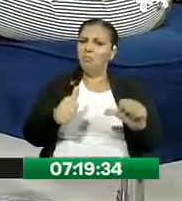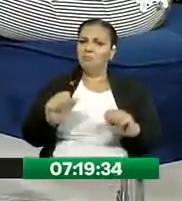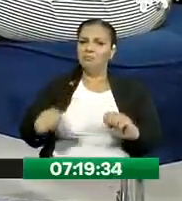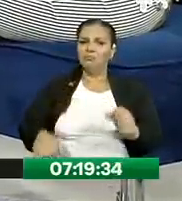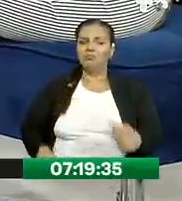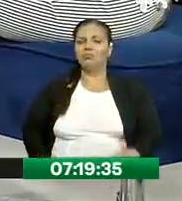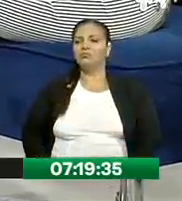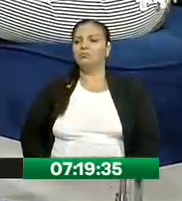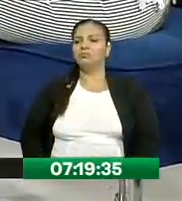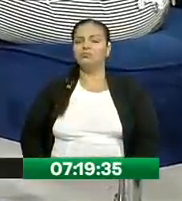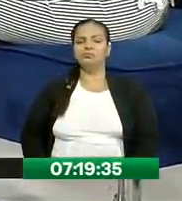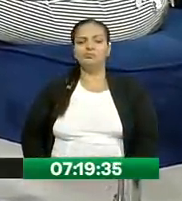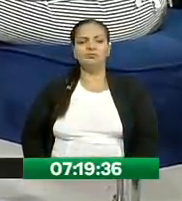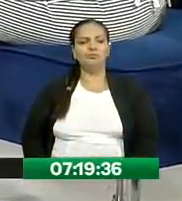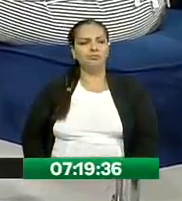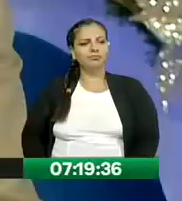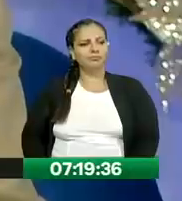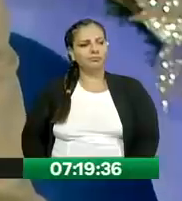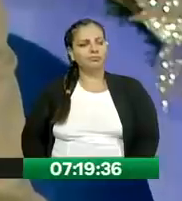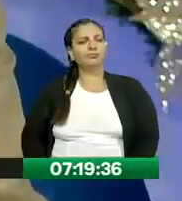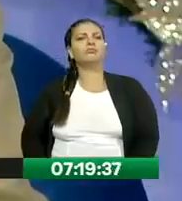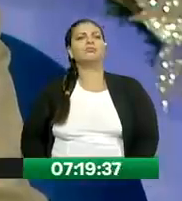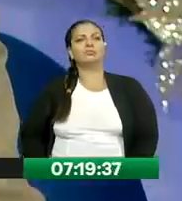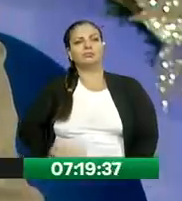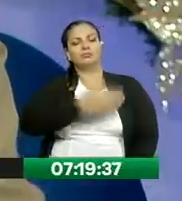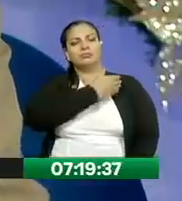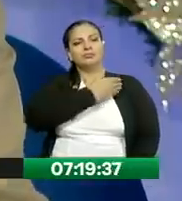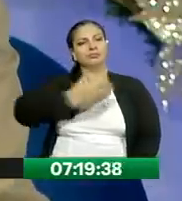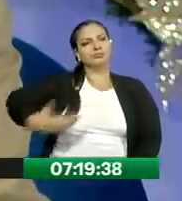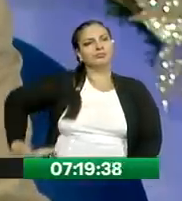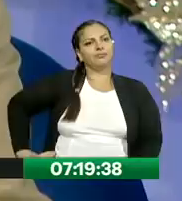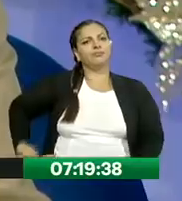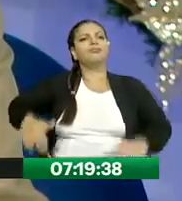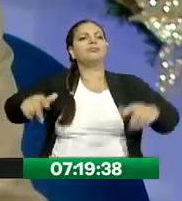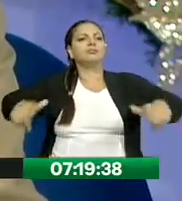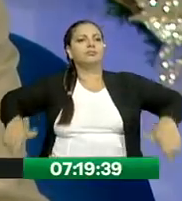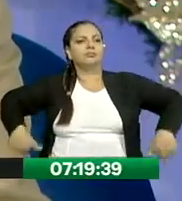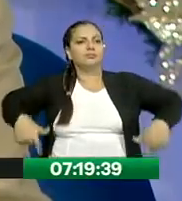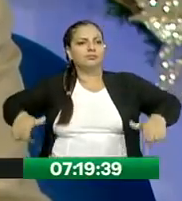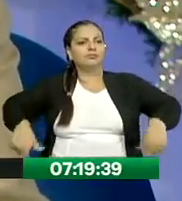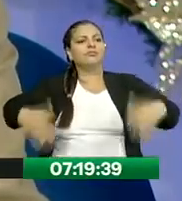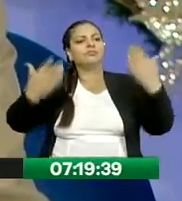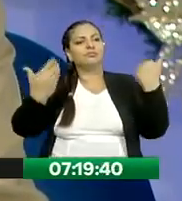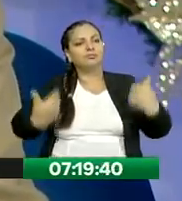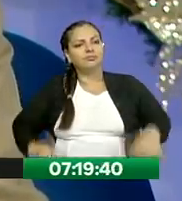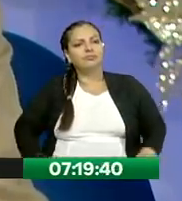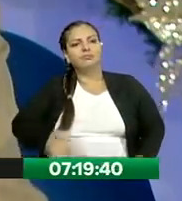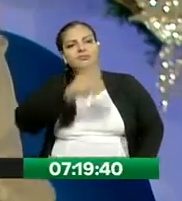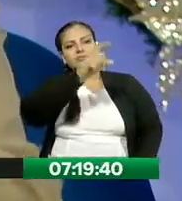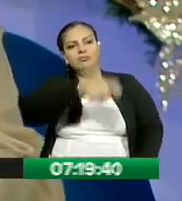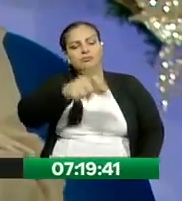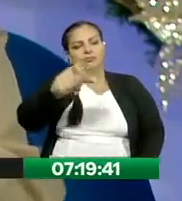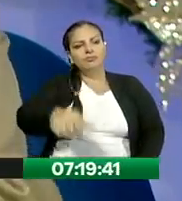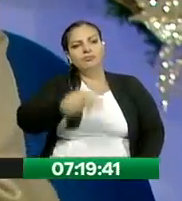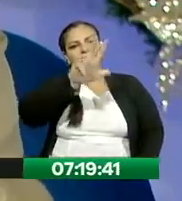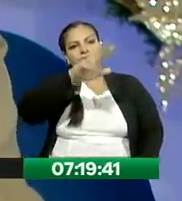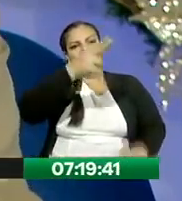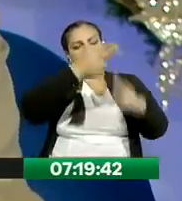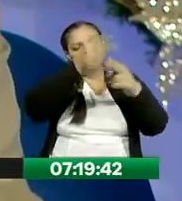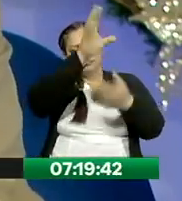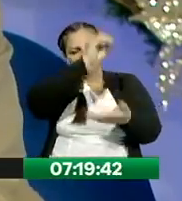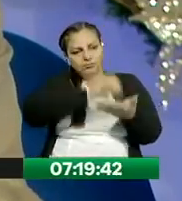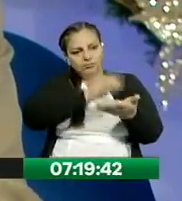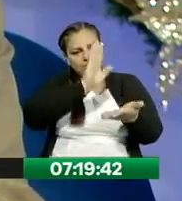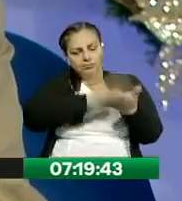Bueno, yo creo que el presidente Lenín Moreno, al haber puesto en la terna, en ese orden,